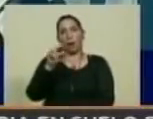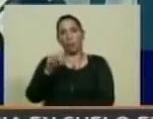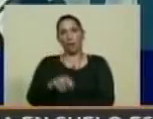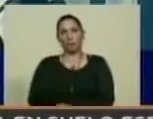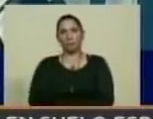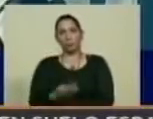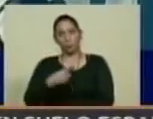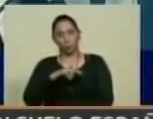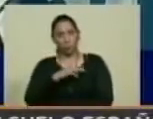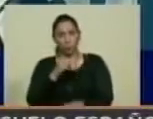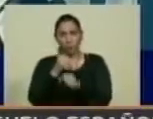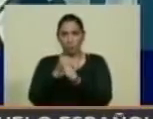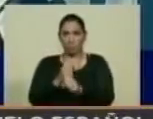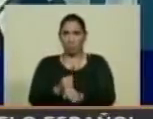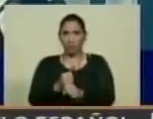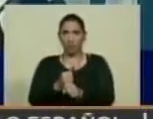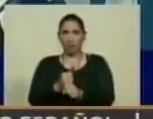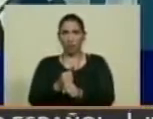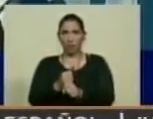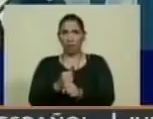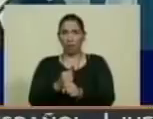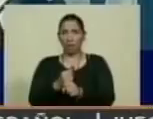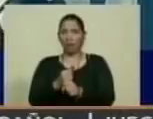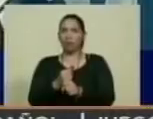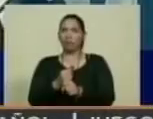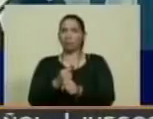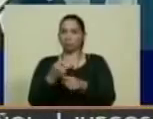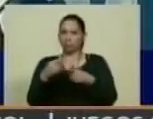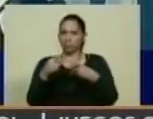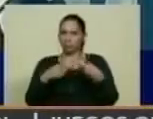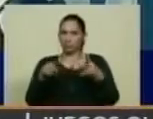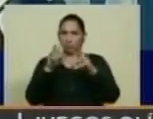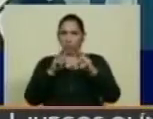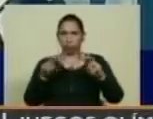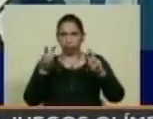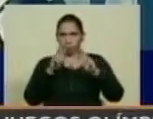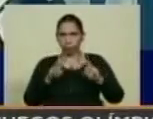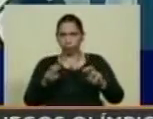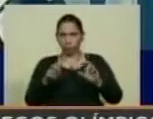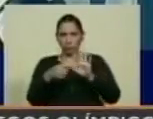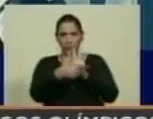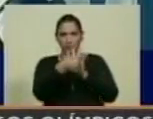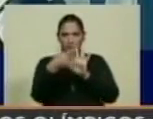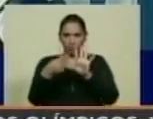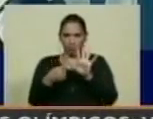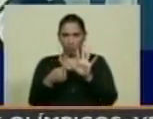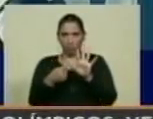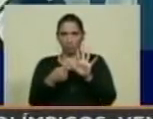Estamos a la espera de la resulta de las siguientes experticias. Son 5.